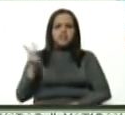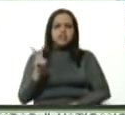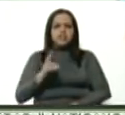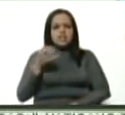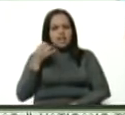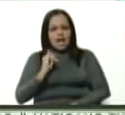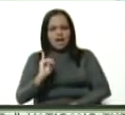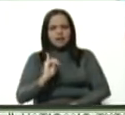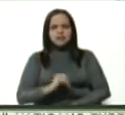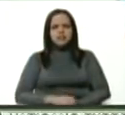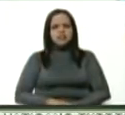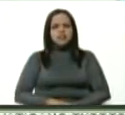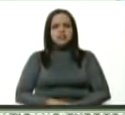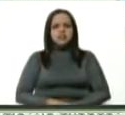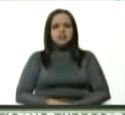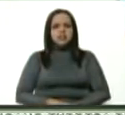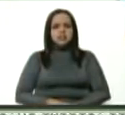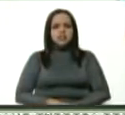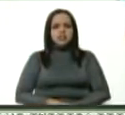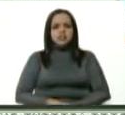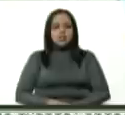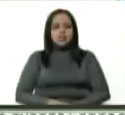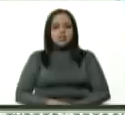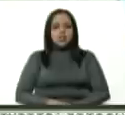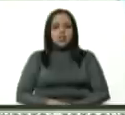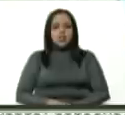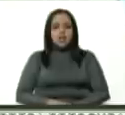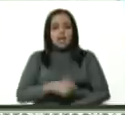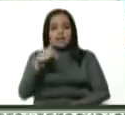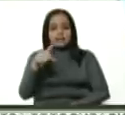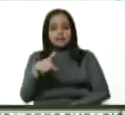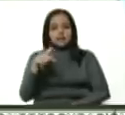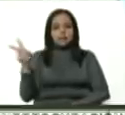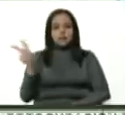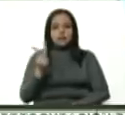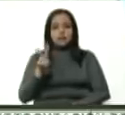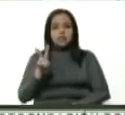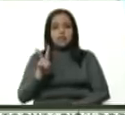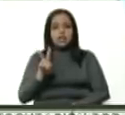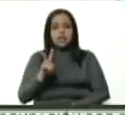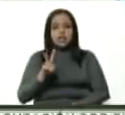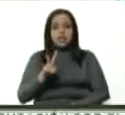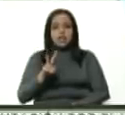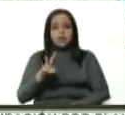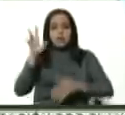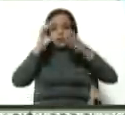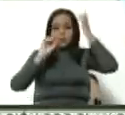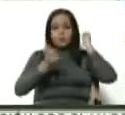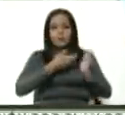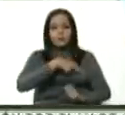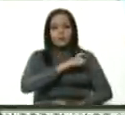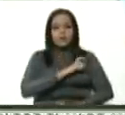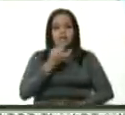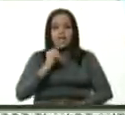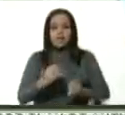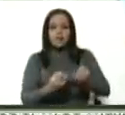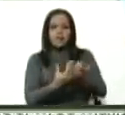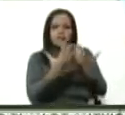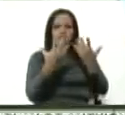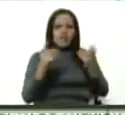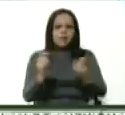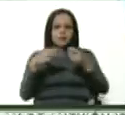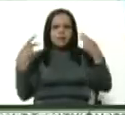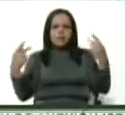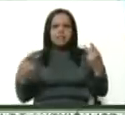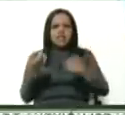están en la representación de España aquí en Venezuela y que recientemente se ha filtrado en la prensa que